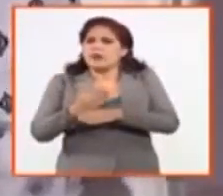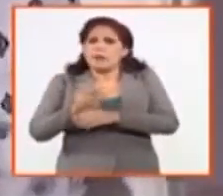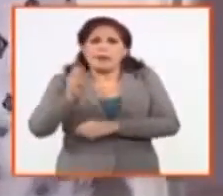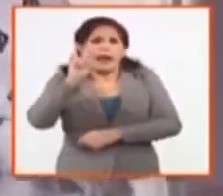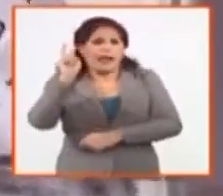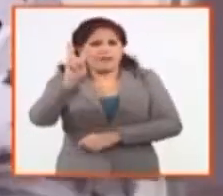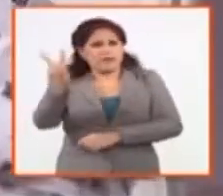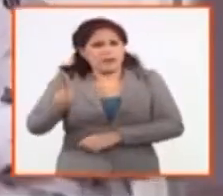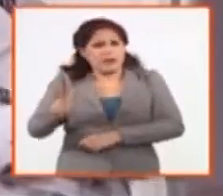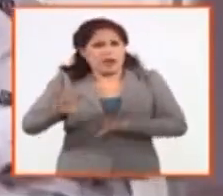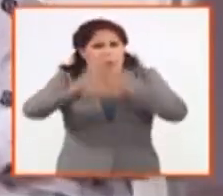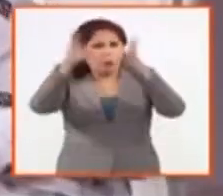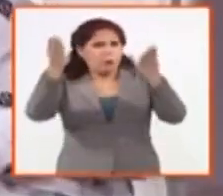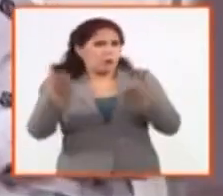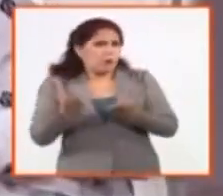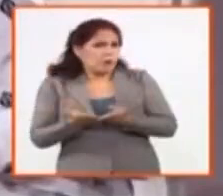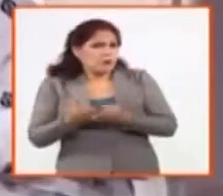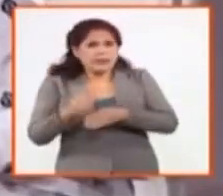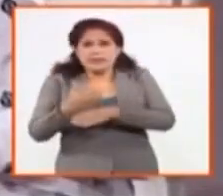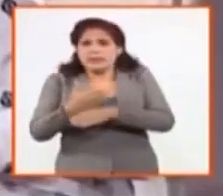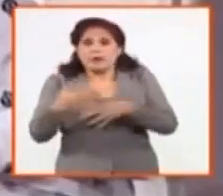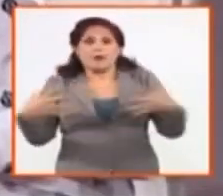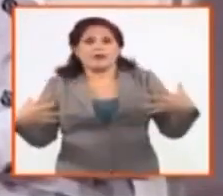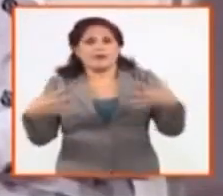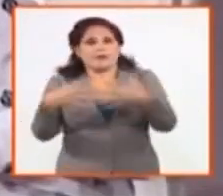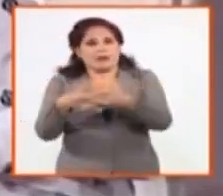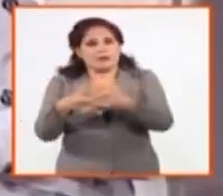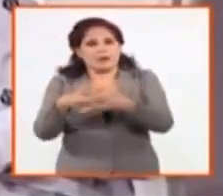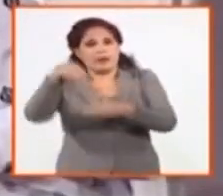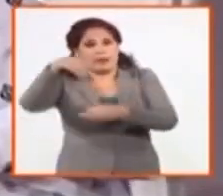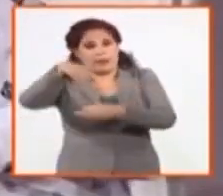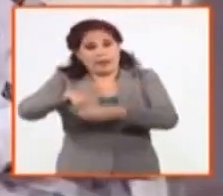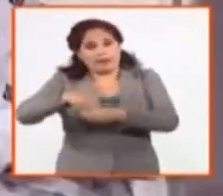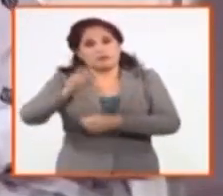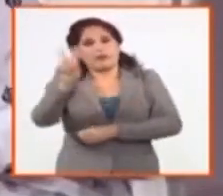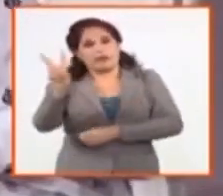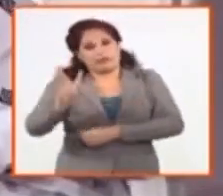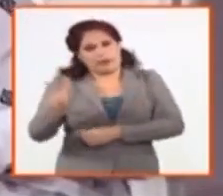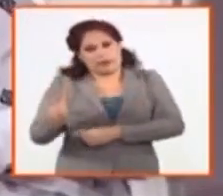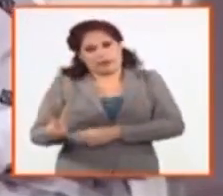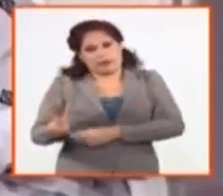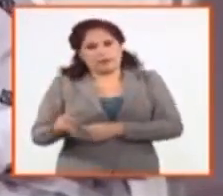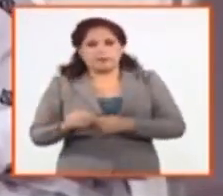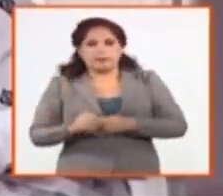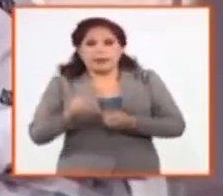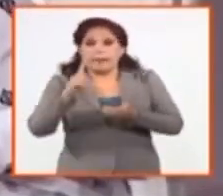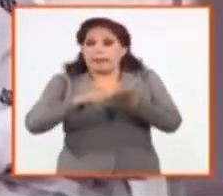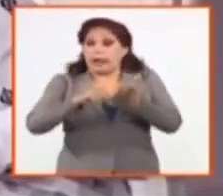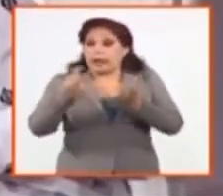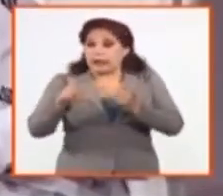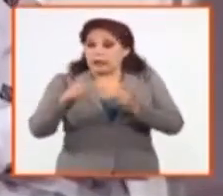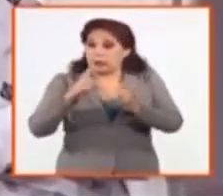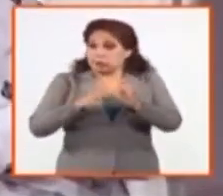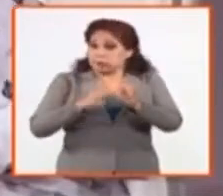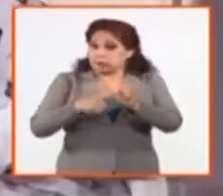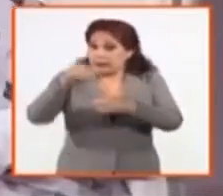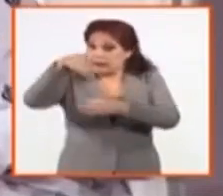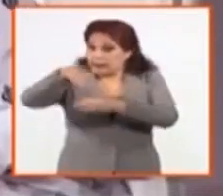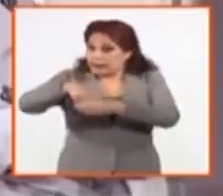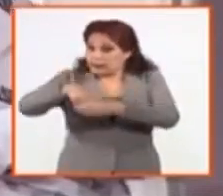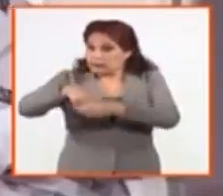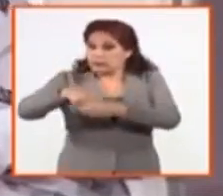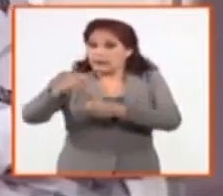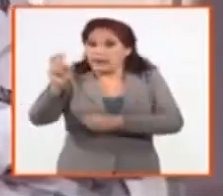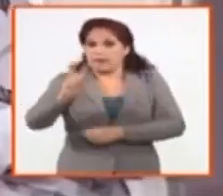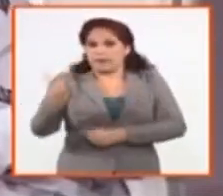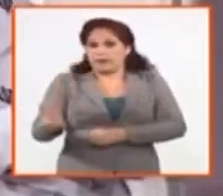del mundo? La reunificación de Vietnam, el papel del Partido Comunista, la